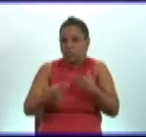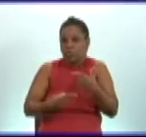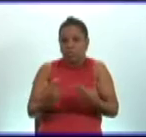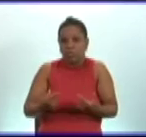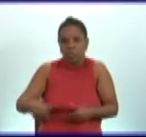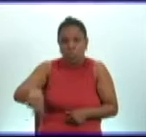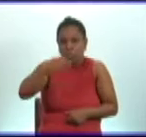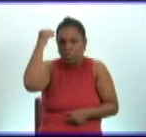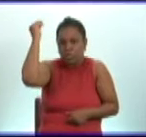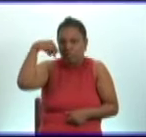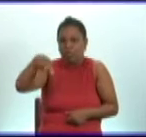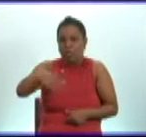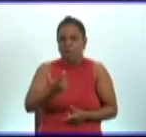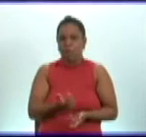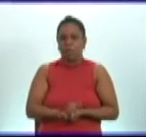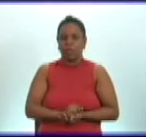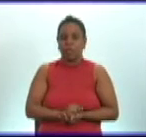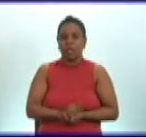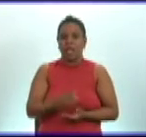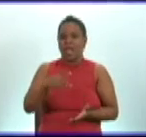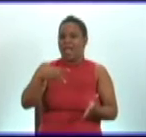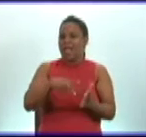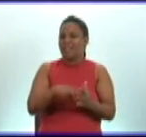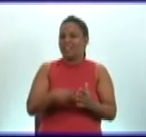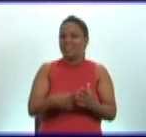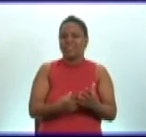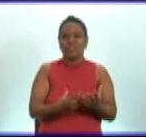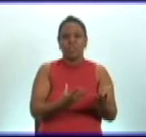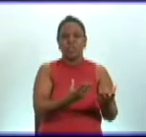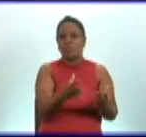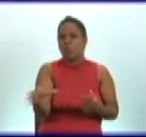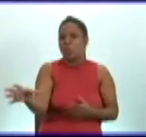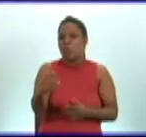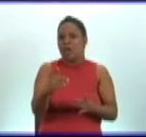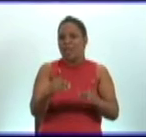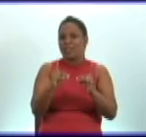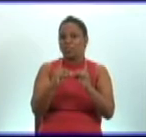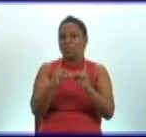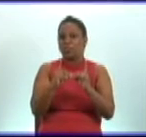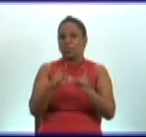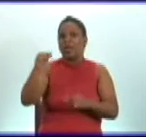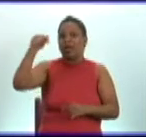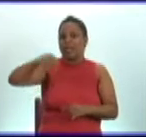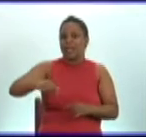saben. Entre tantas tumbas que hay en el cementerio,